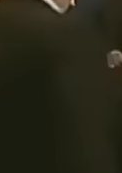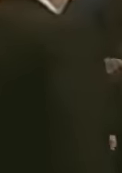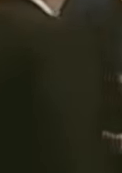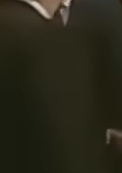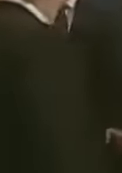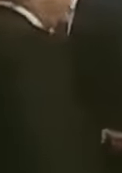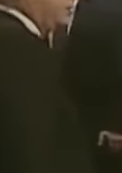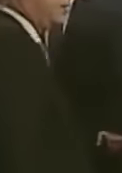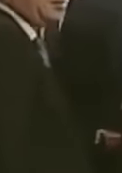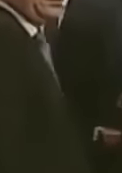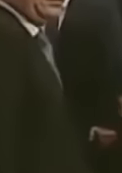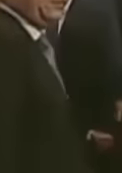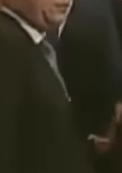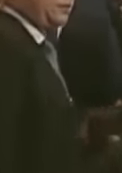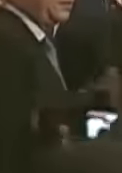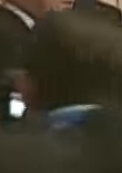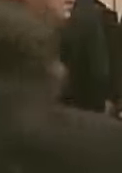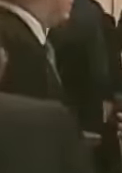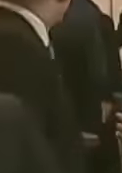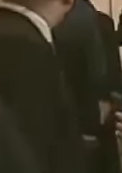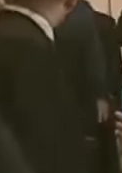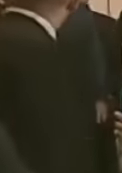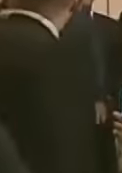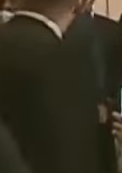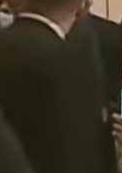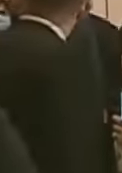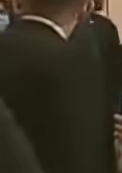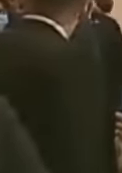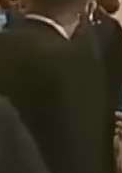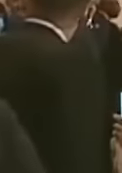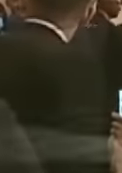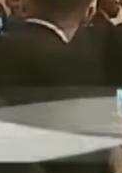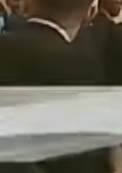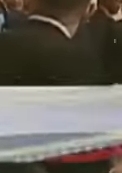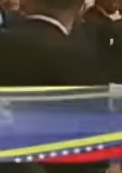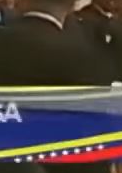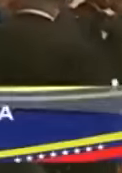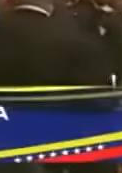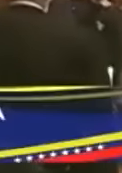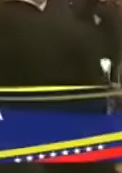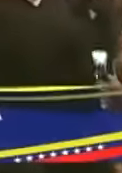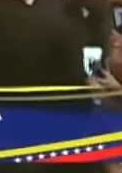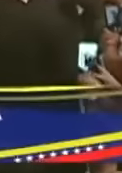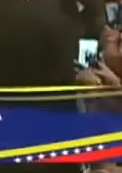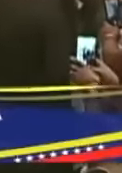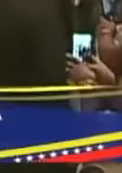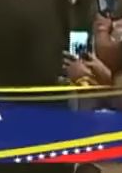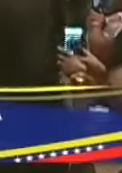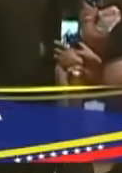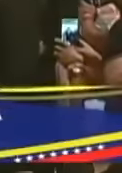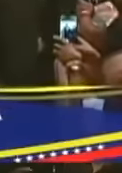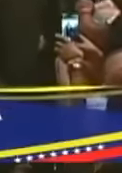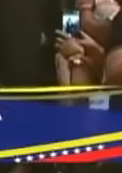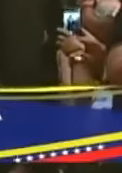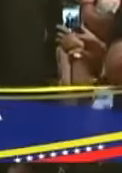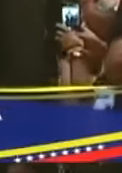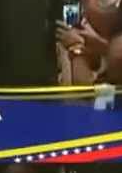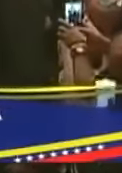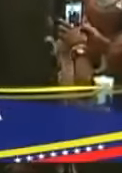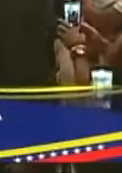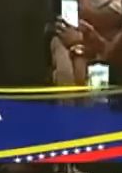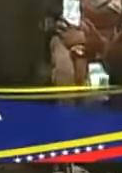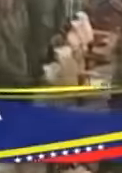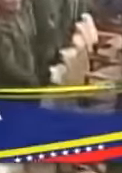Nicolás Maduro Moros, en compañía de la primera combatiente de la República Bolivariana de Venezuela, diputada de la Asamblea